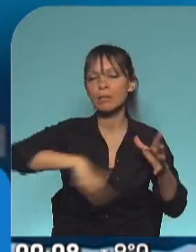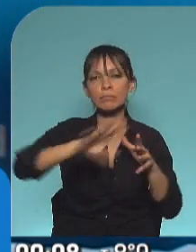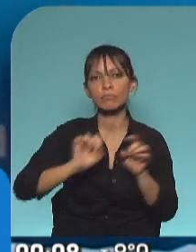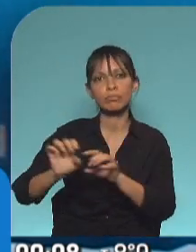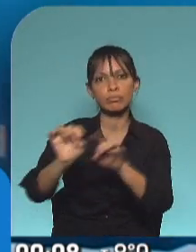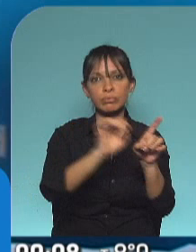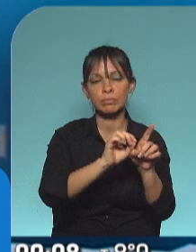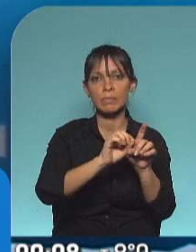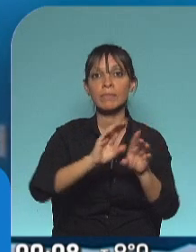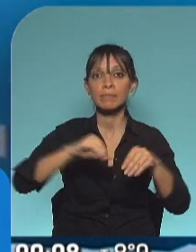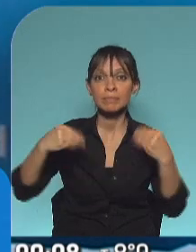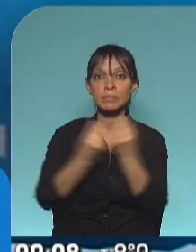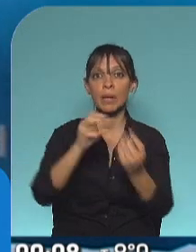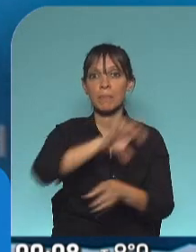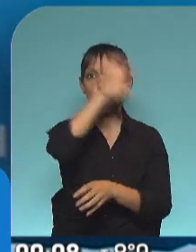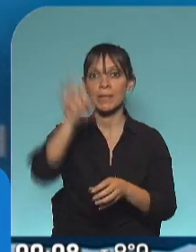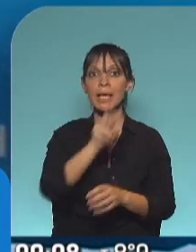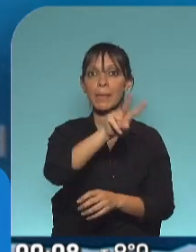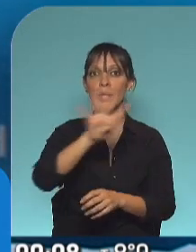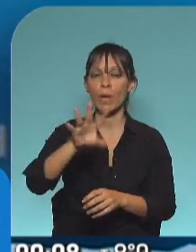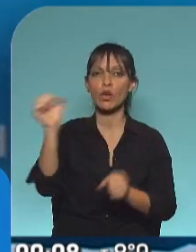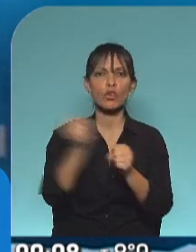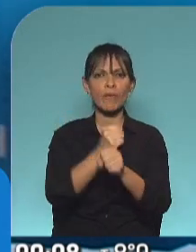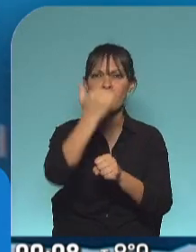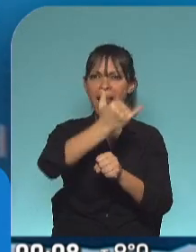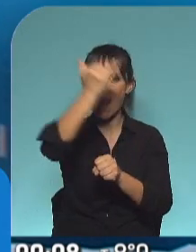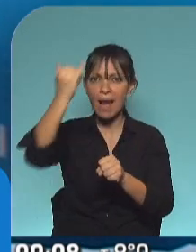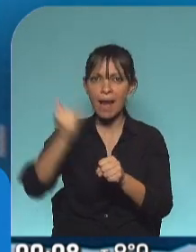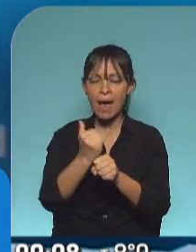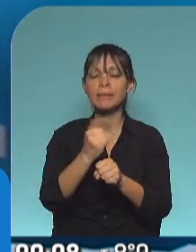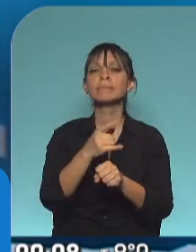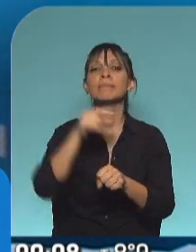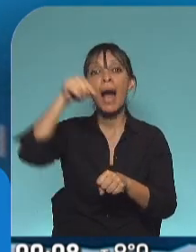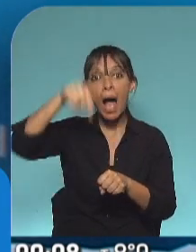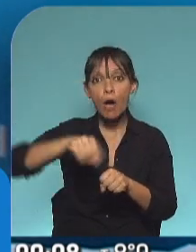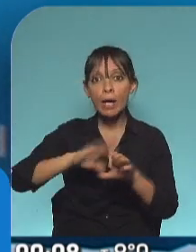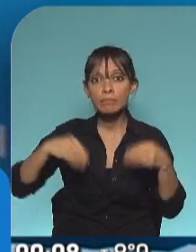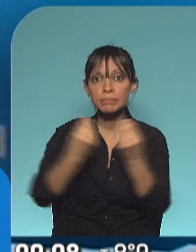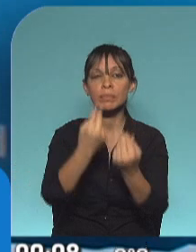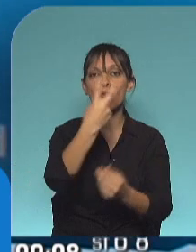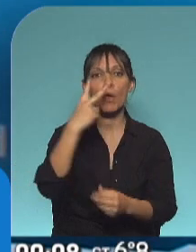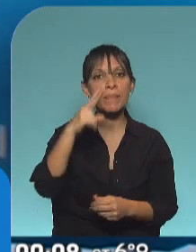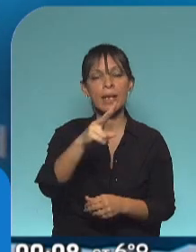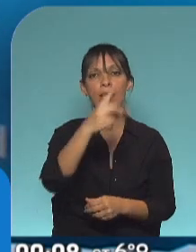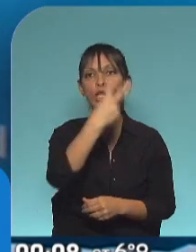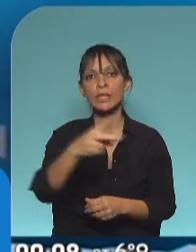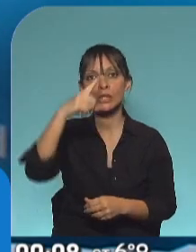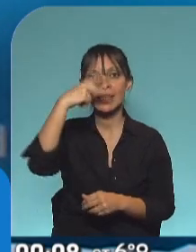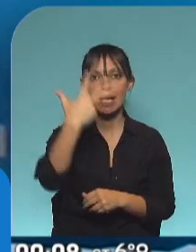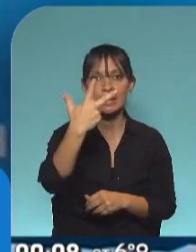Las 24 provincias han confirmado casos y de los casos confirmados tenemos actualmente